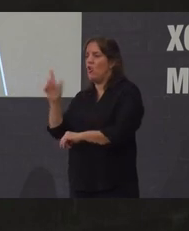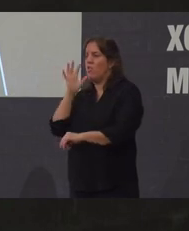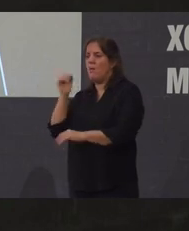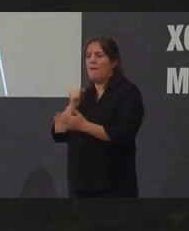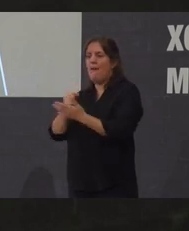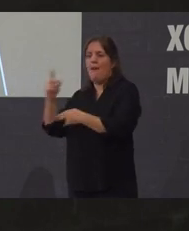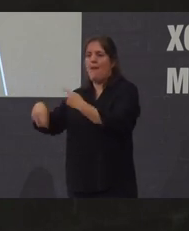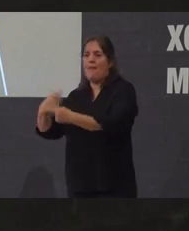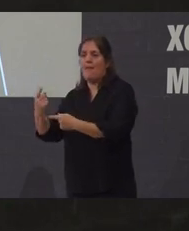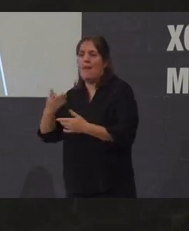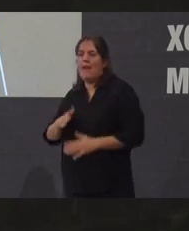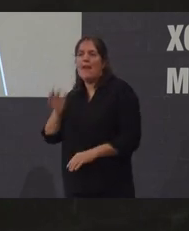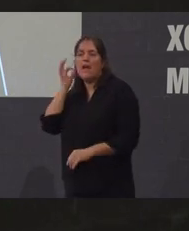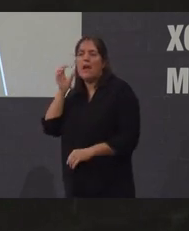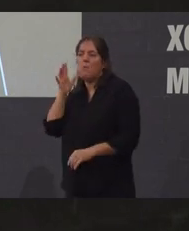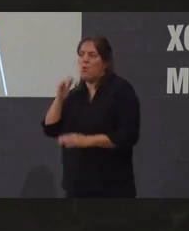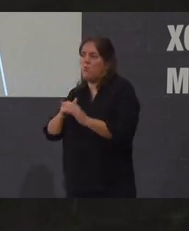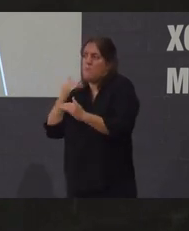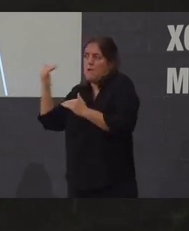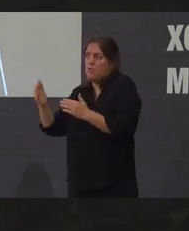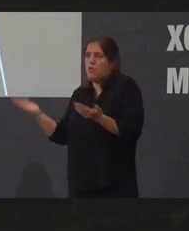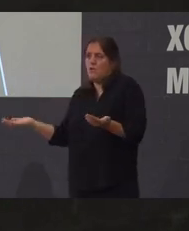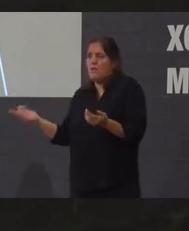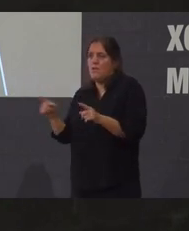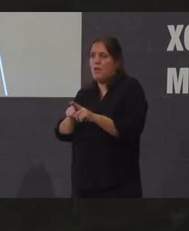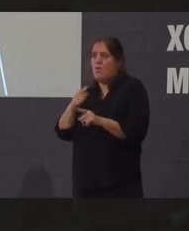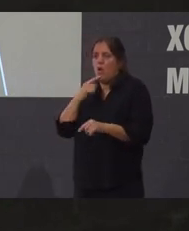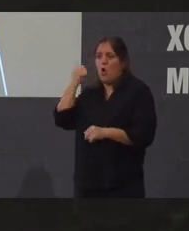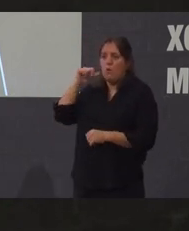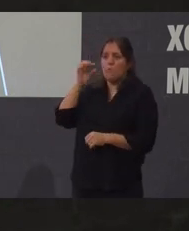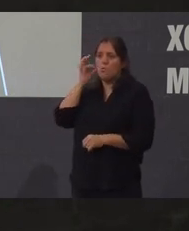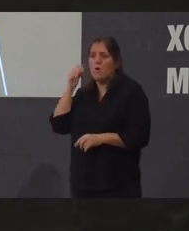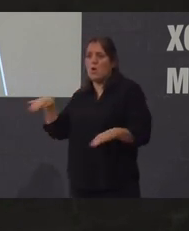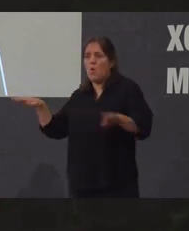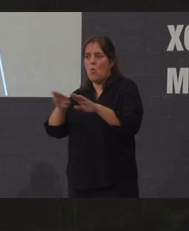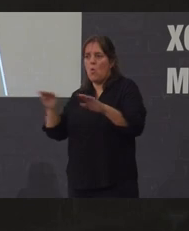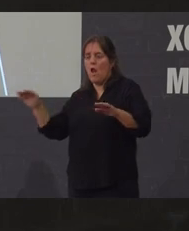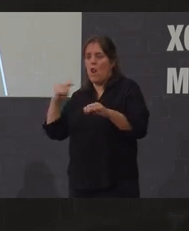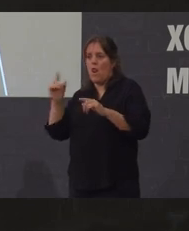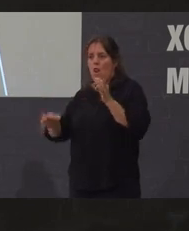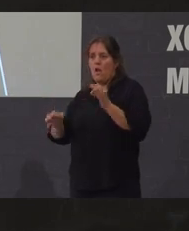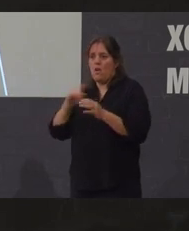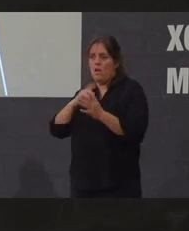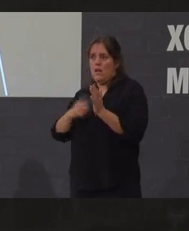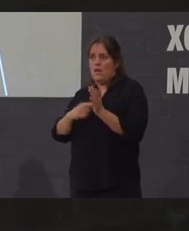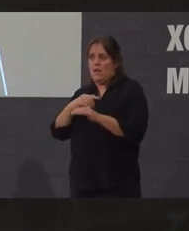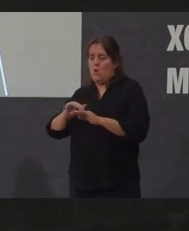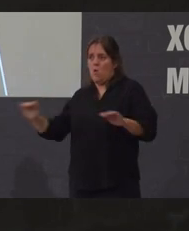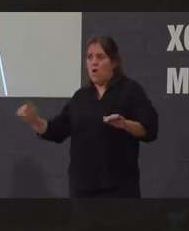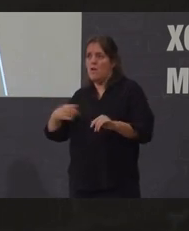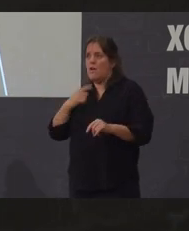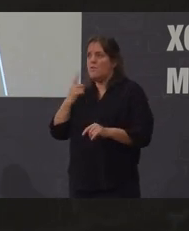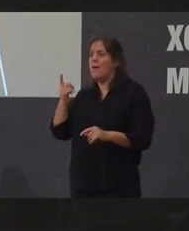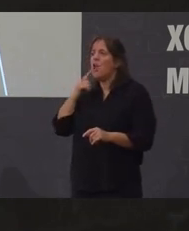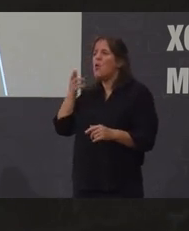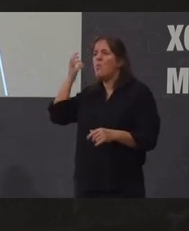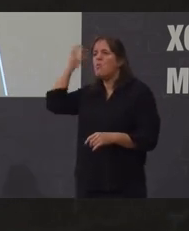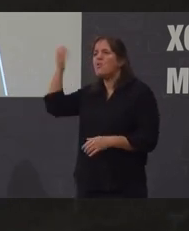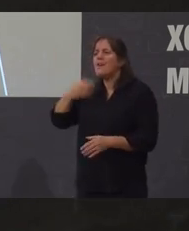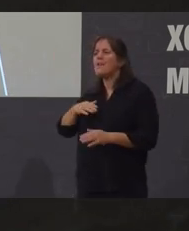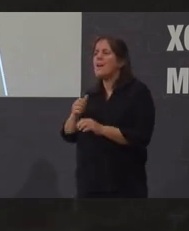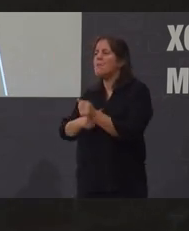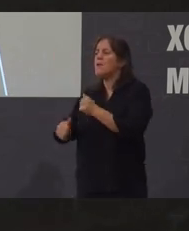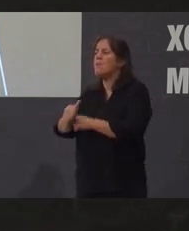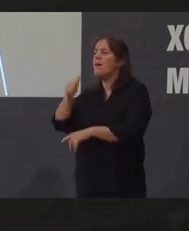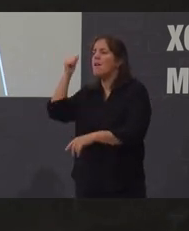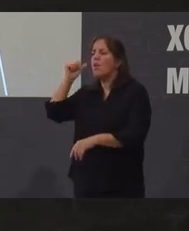a filla que era maior e que home e as mulleres son iguais ante a lei. E dixen, bueno, pero que na monarquía prevalece o dereito do